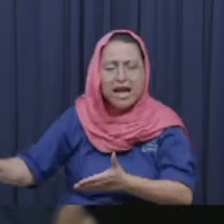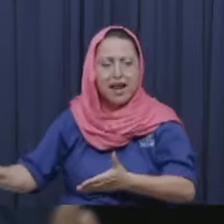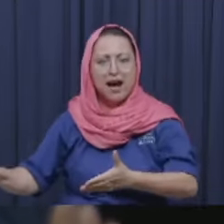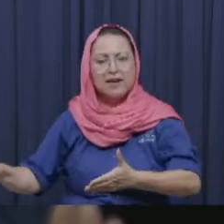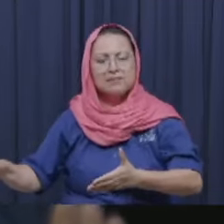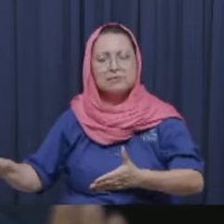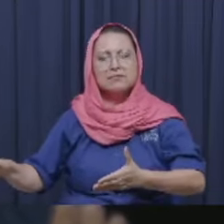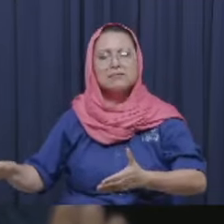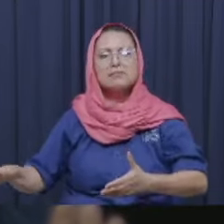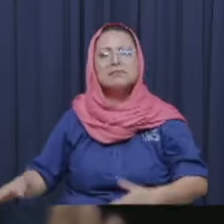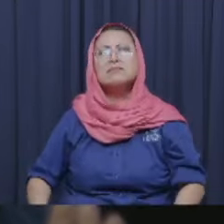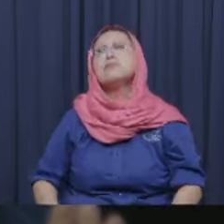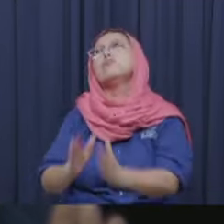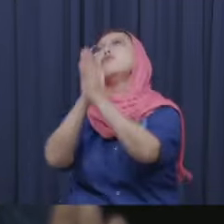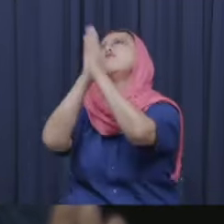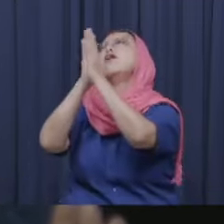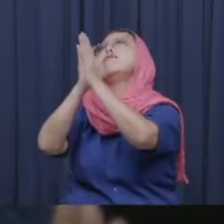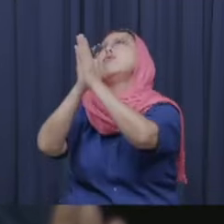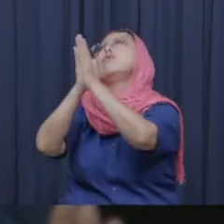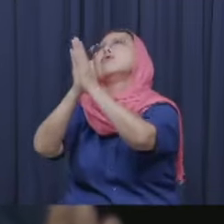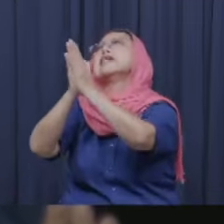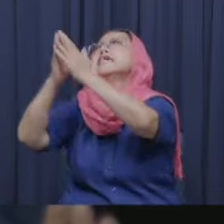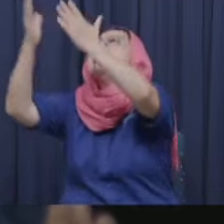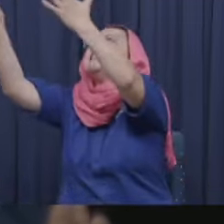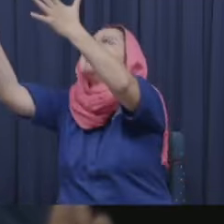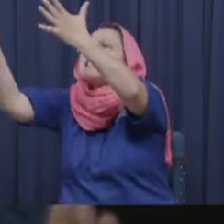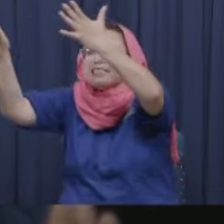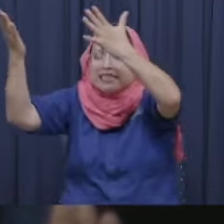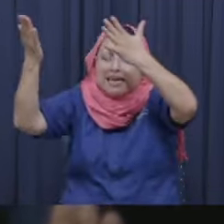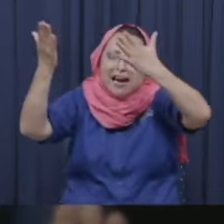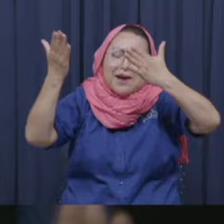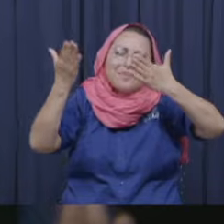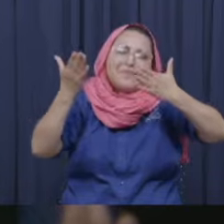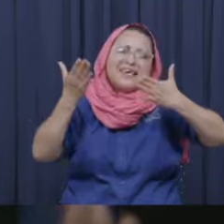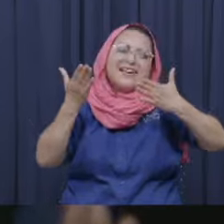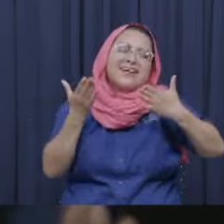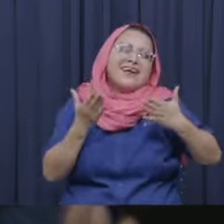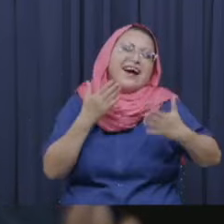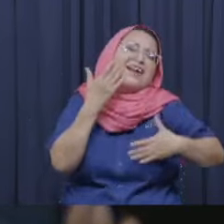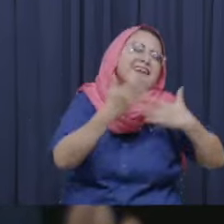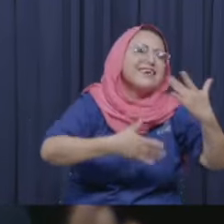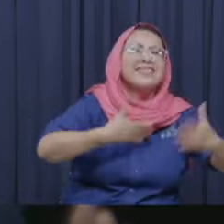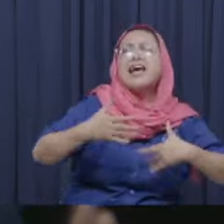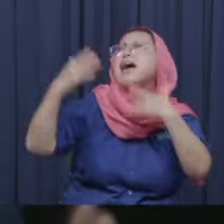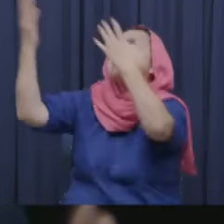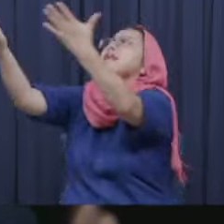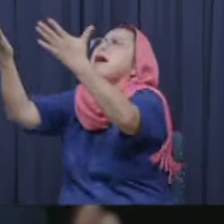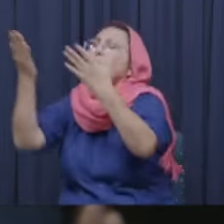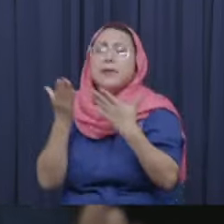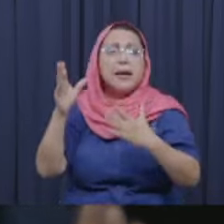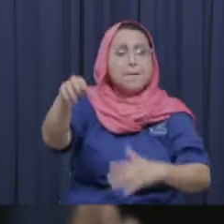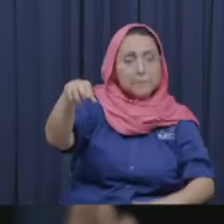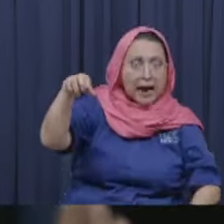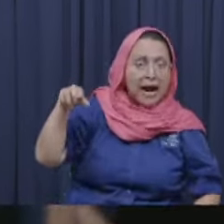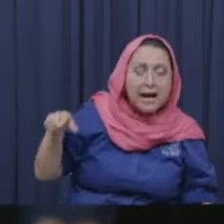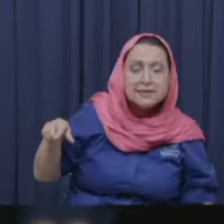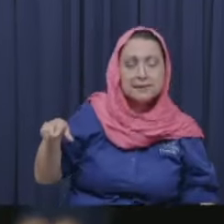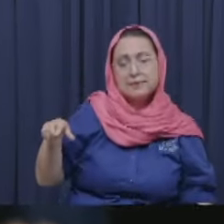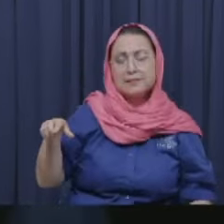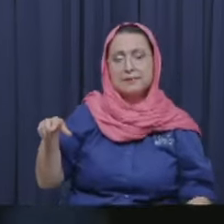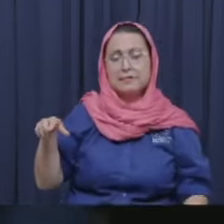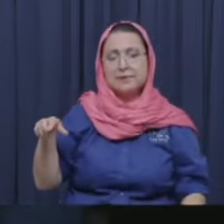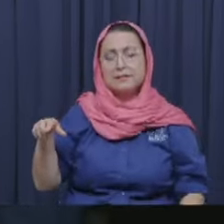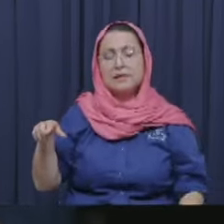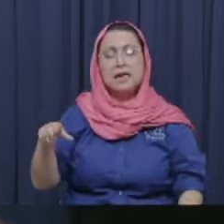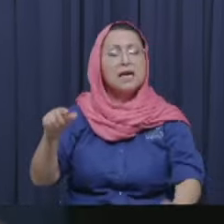pues pon alegría, tranquilidad y paz. De tal manera, Señor, que todos